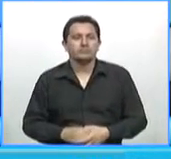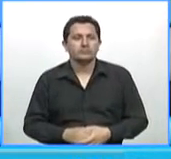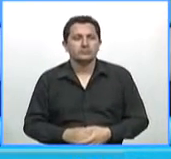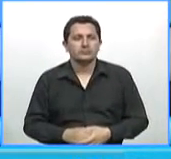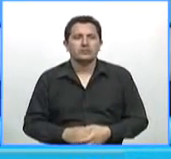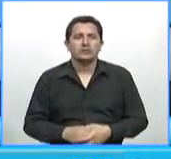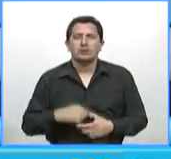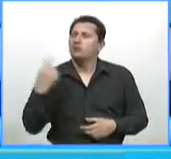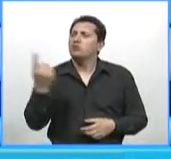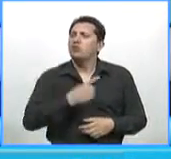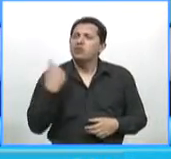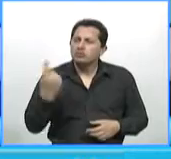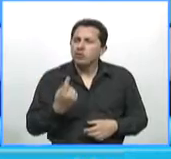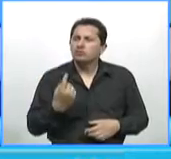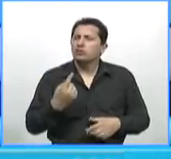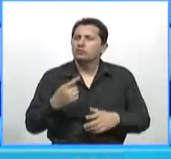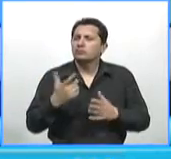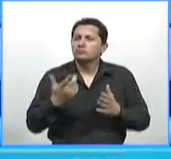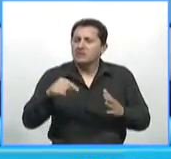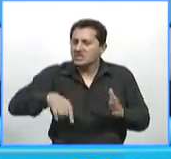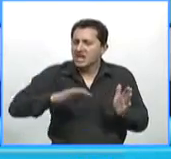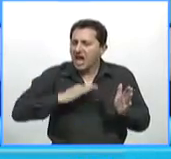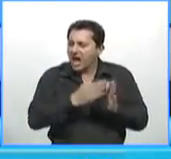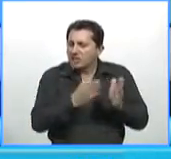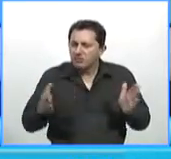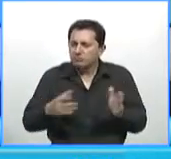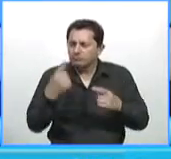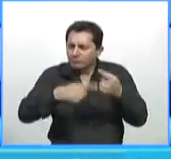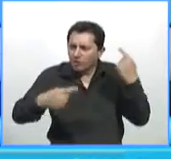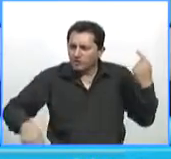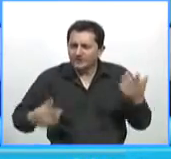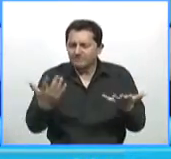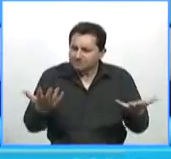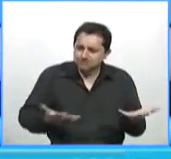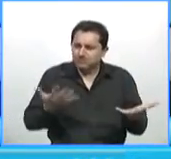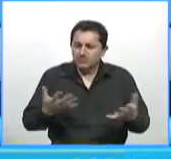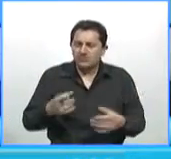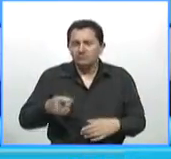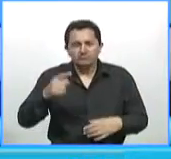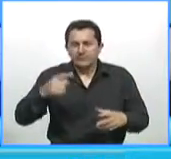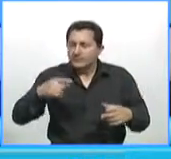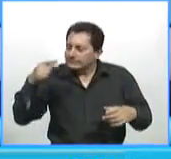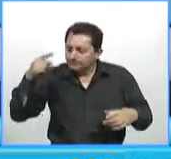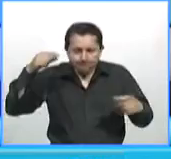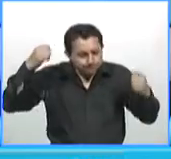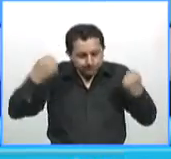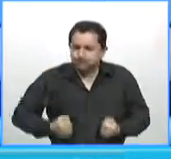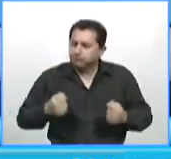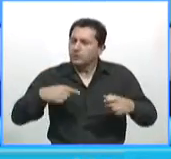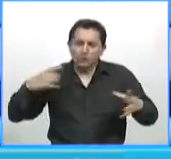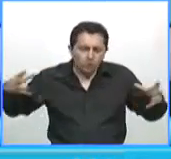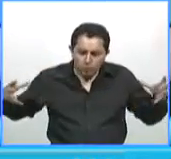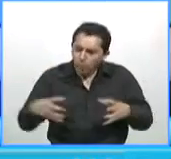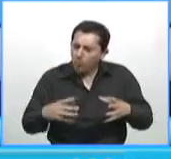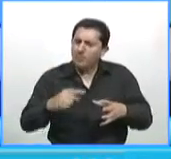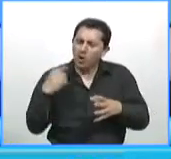no sabes, cuando nos empezaron a pasar distintas cosas durante el año, creo que es la primera vez que se optó por unir el grupo y decir, chicas, somos